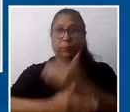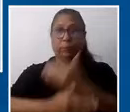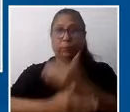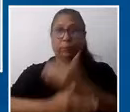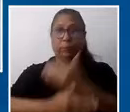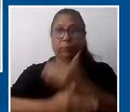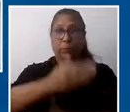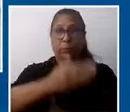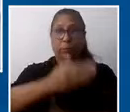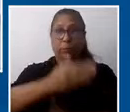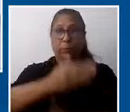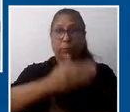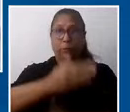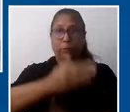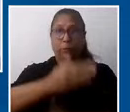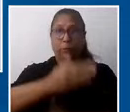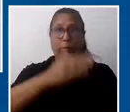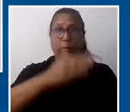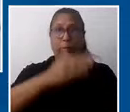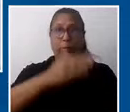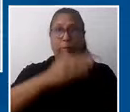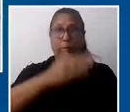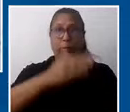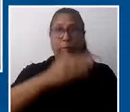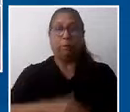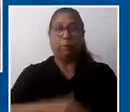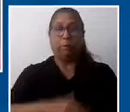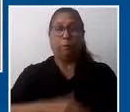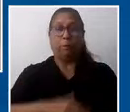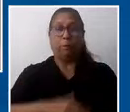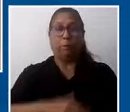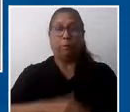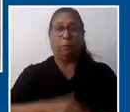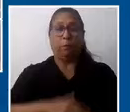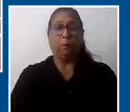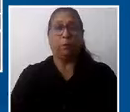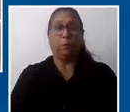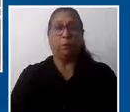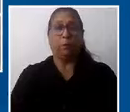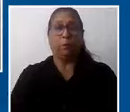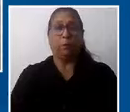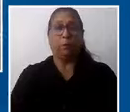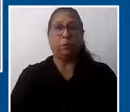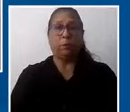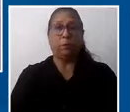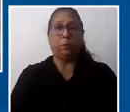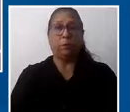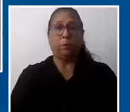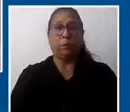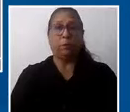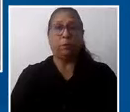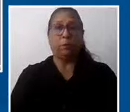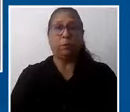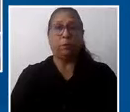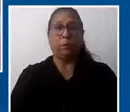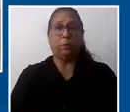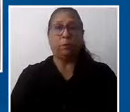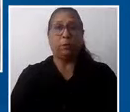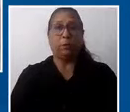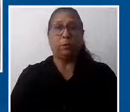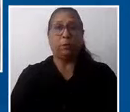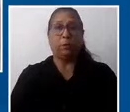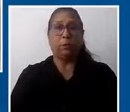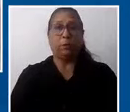entidad, por ejemplo, es de gestión privada, podría presentar una denuncia ante el INDECOPI o independientemente de ello también recurrir